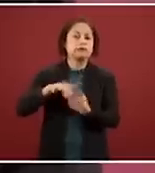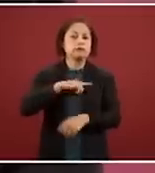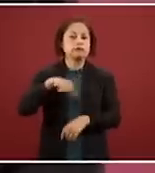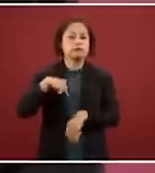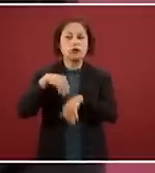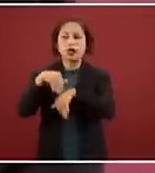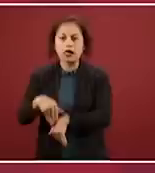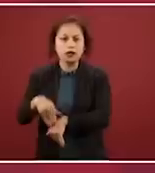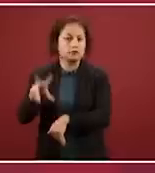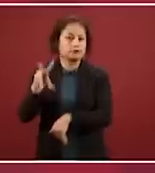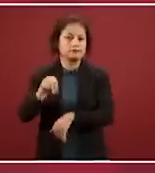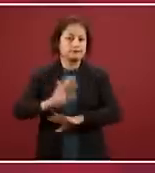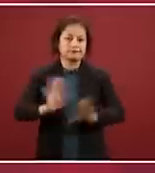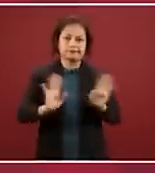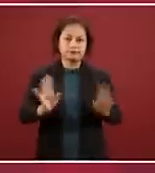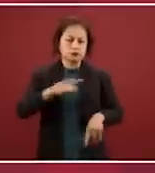Es defender